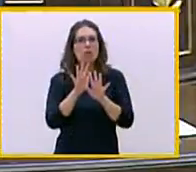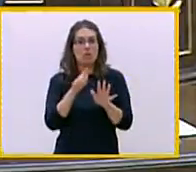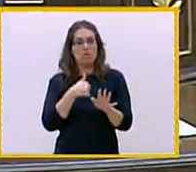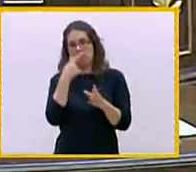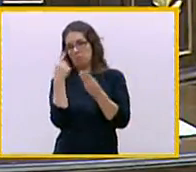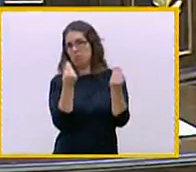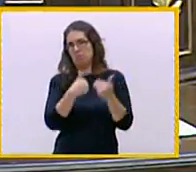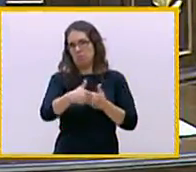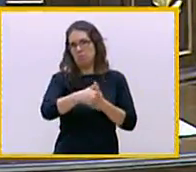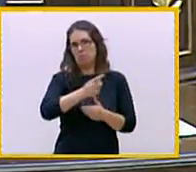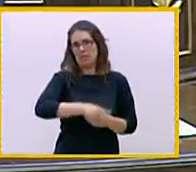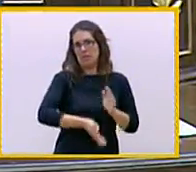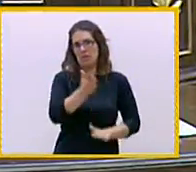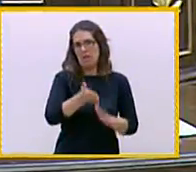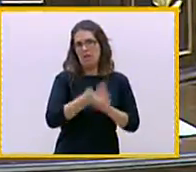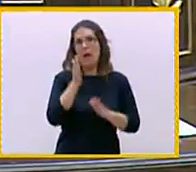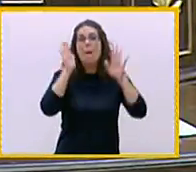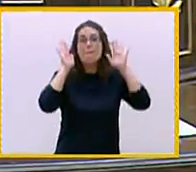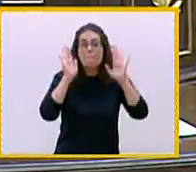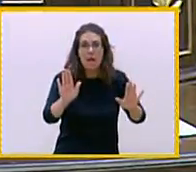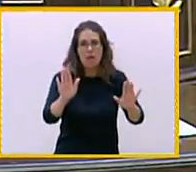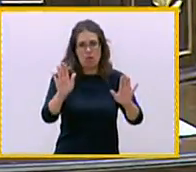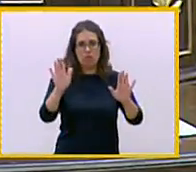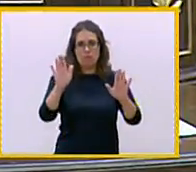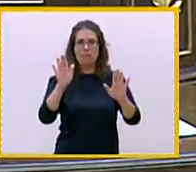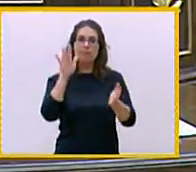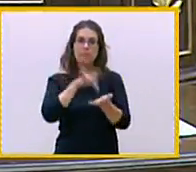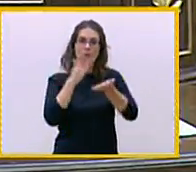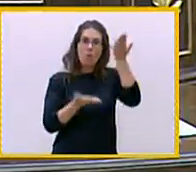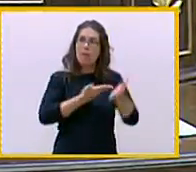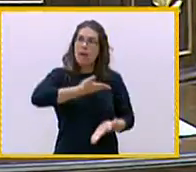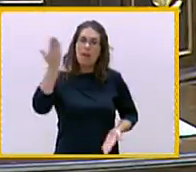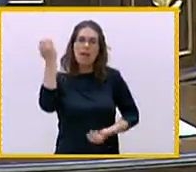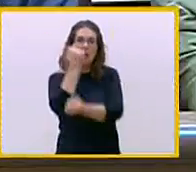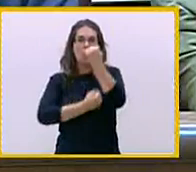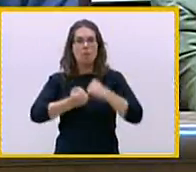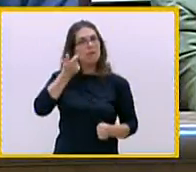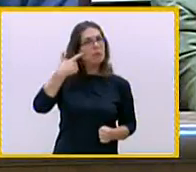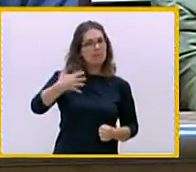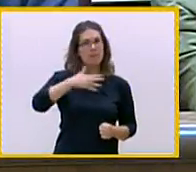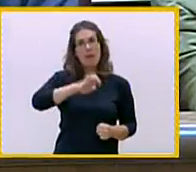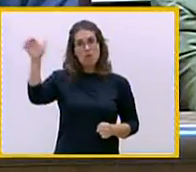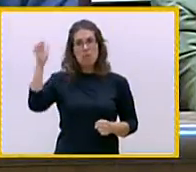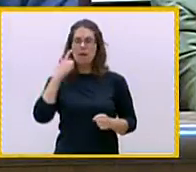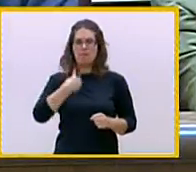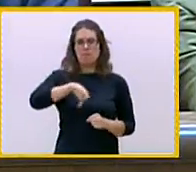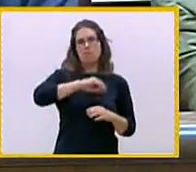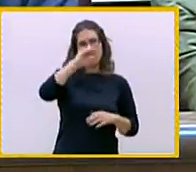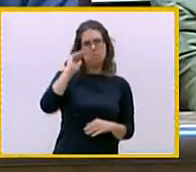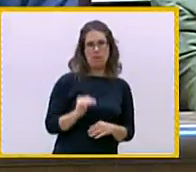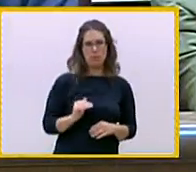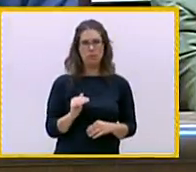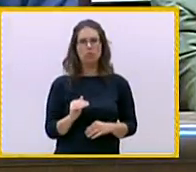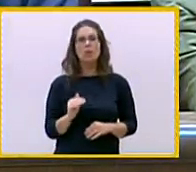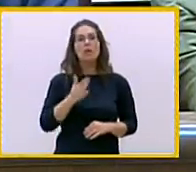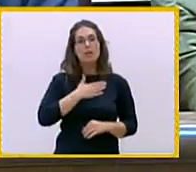próximos meses. Pero crece menos que las grandes economías europeas y menos de lo que necesitamos para